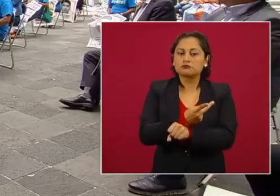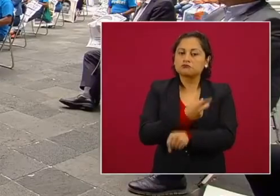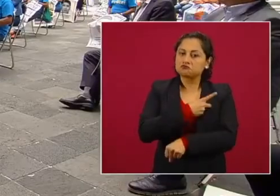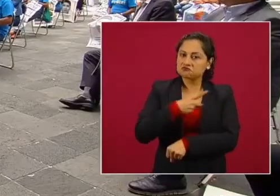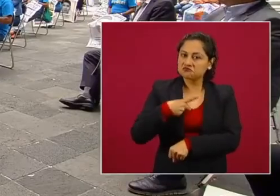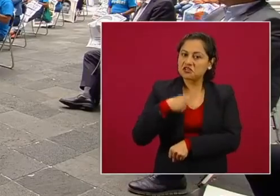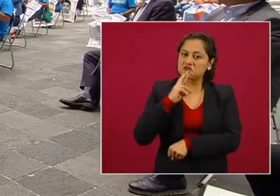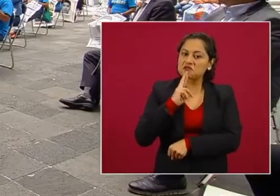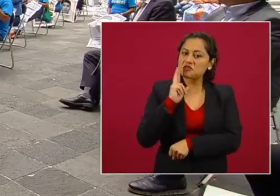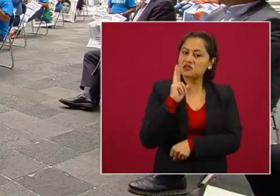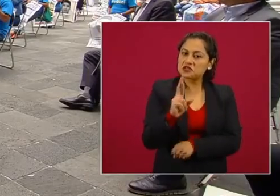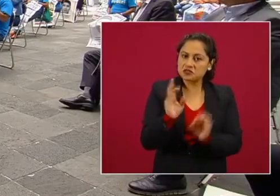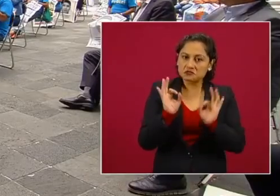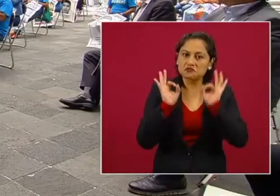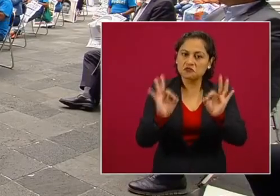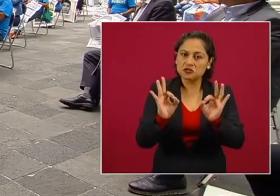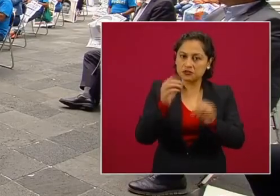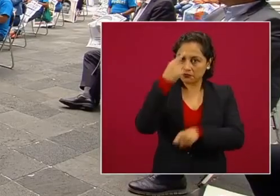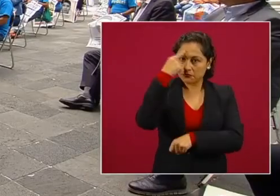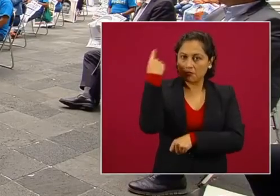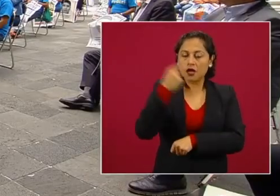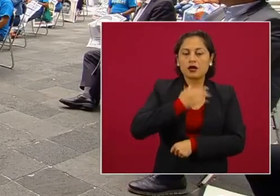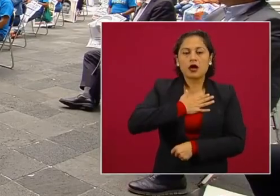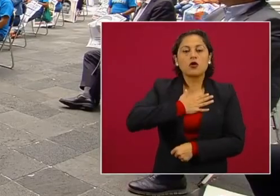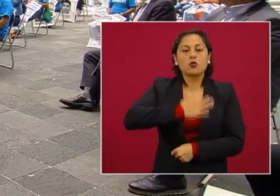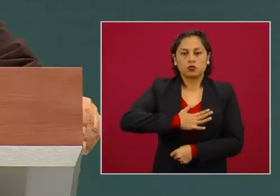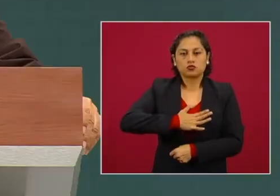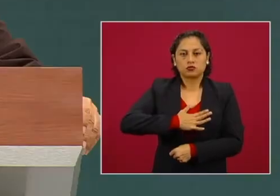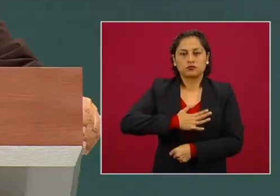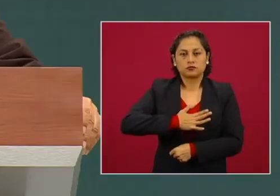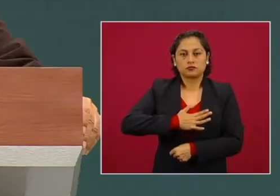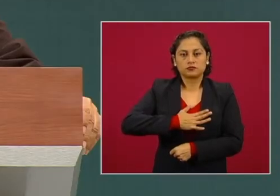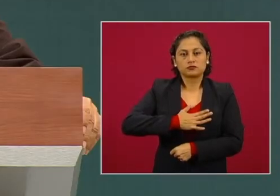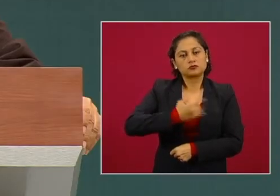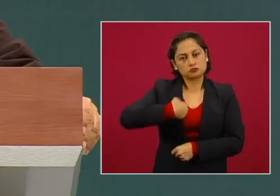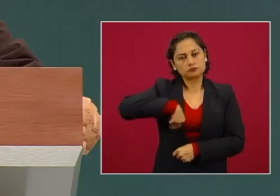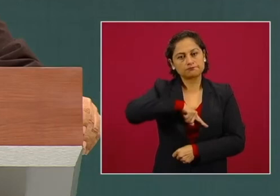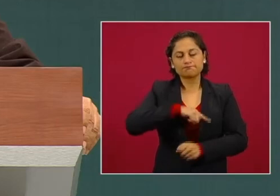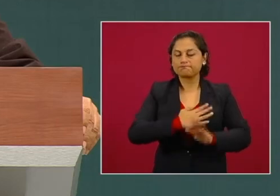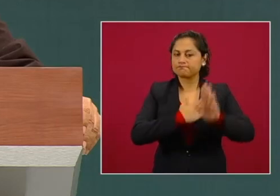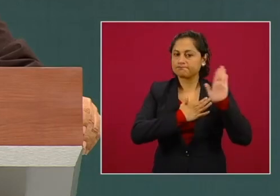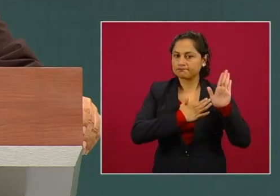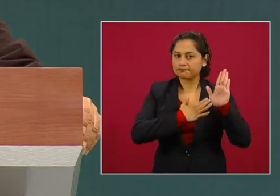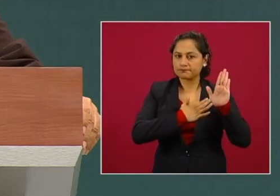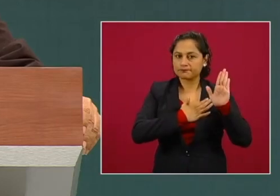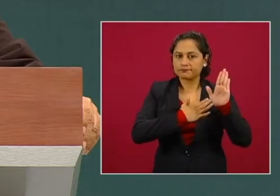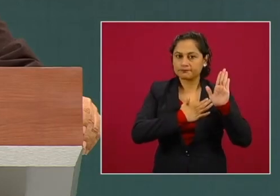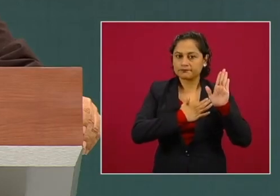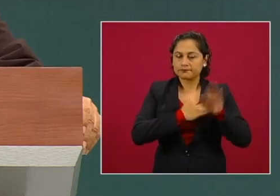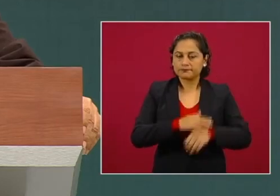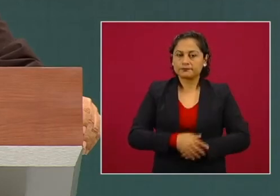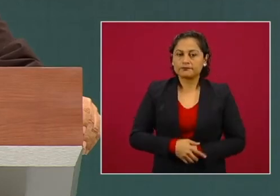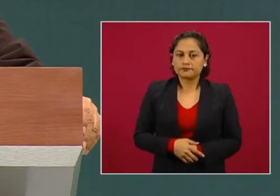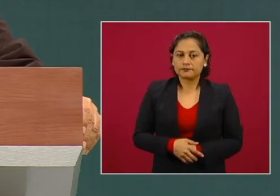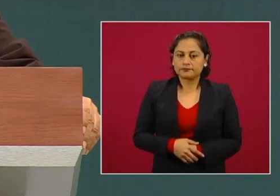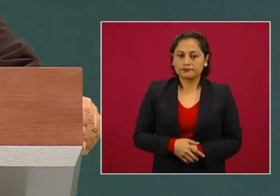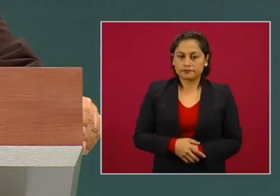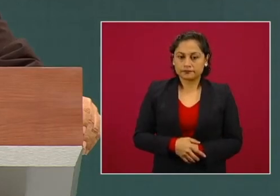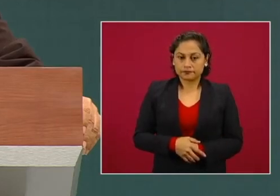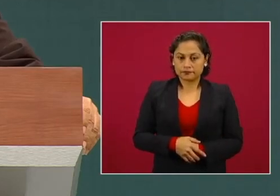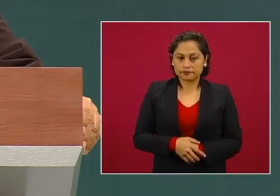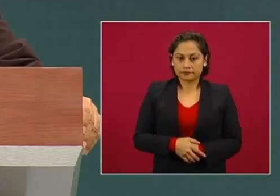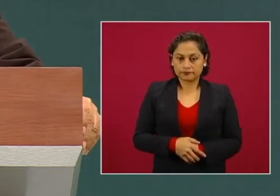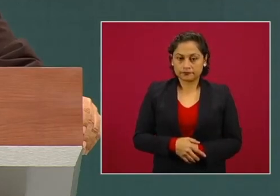tiene que haber justicia y ese es nuestro compromiso yo les dejo